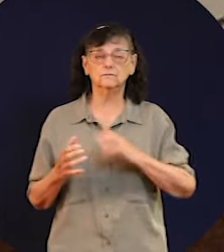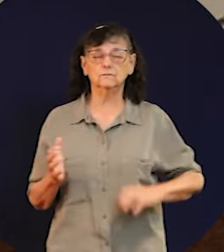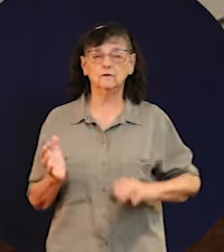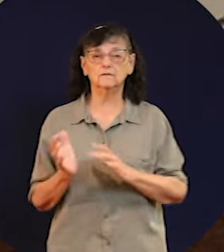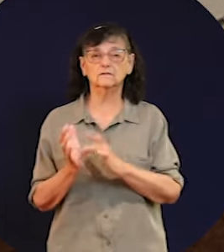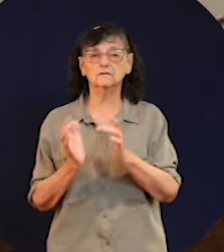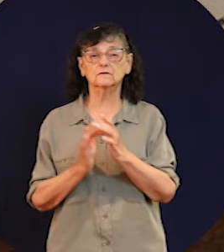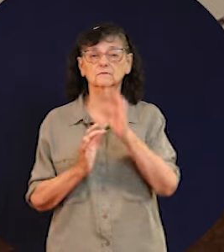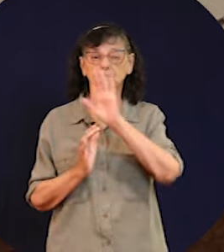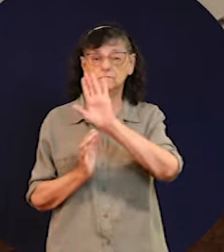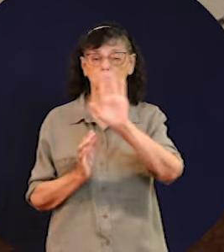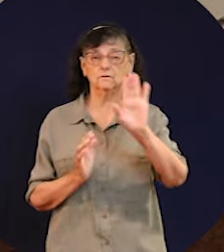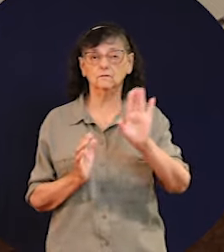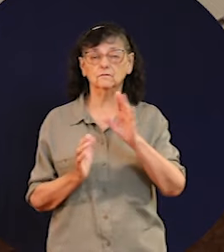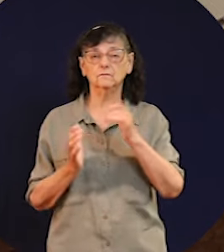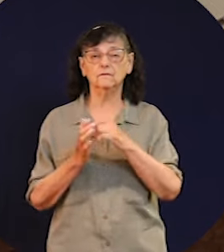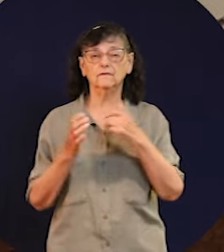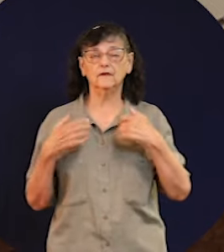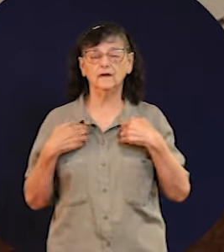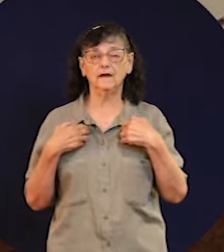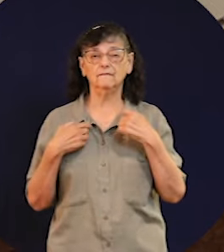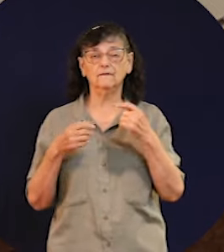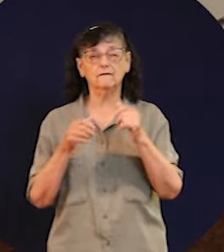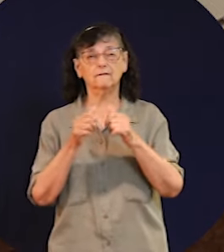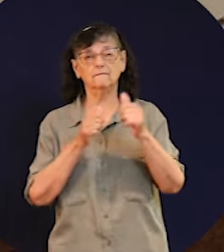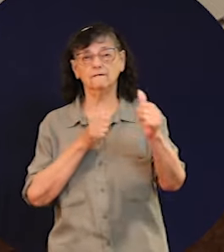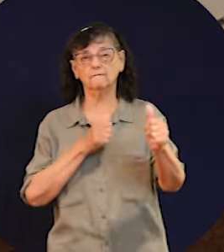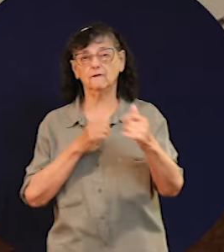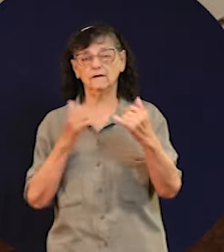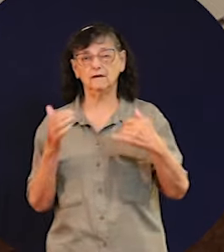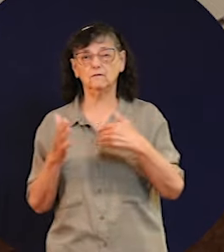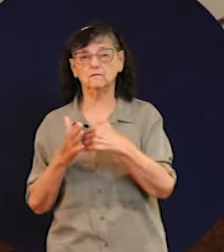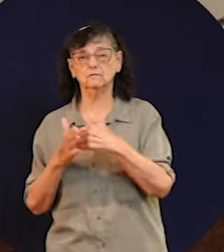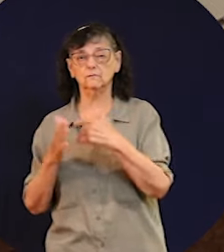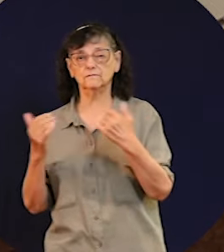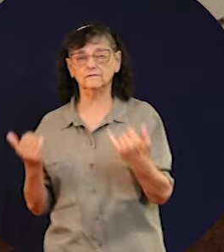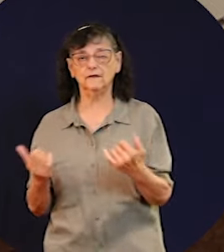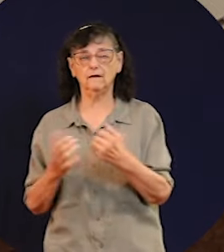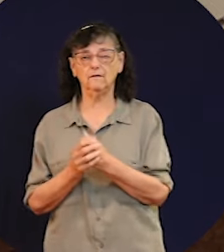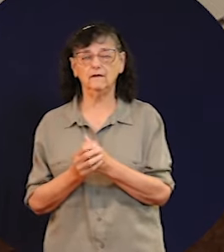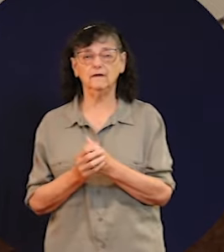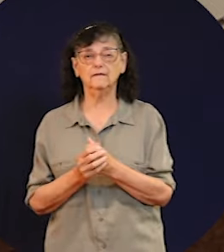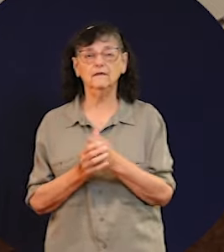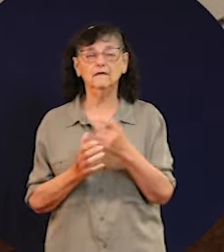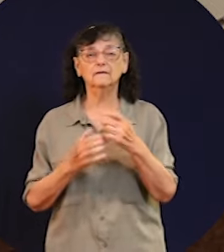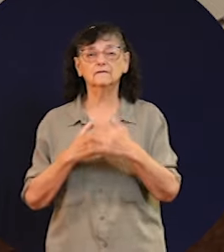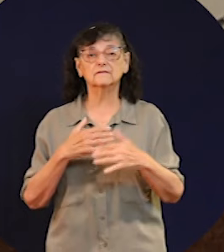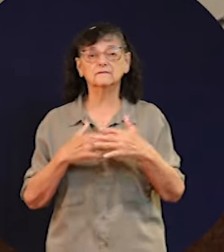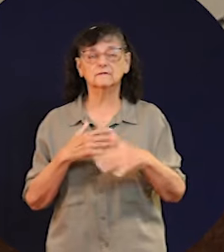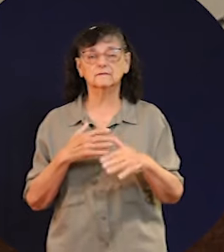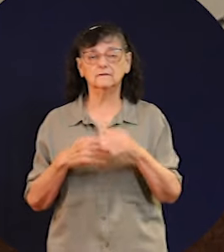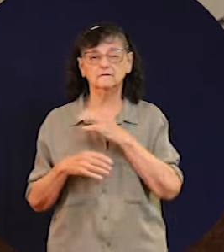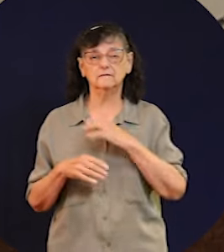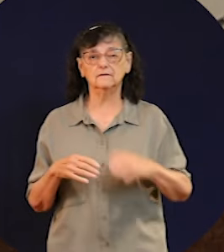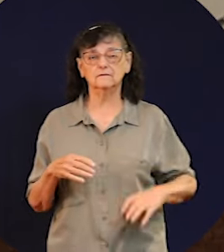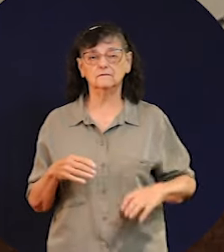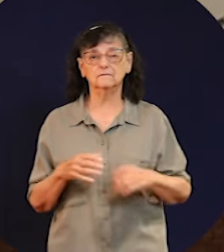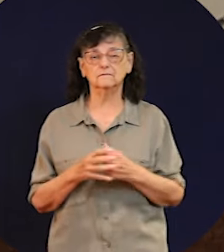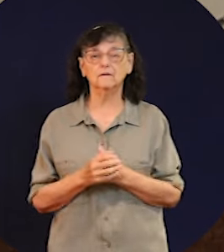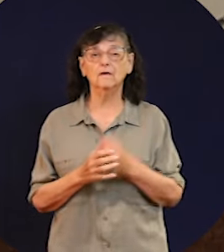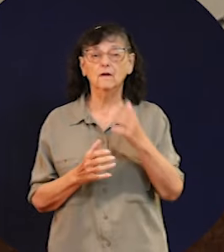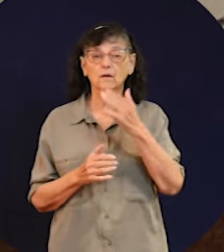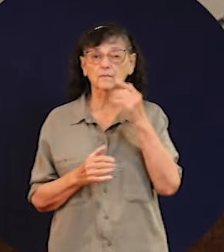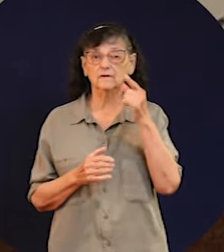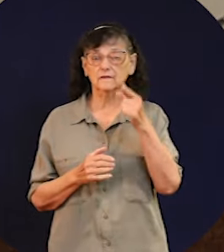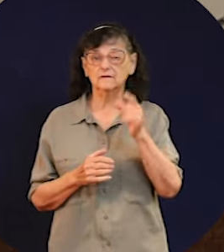Jesús, ustedes que antes estaban lejos, están cerca en virtud de la sangre de Cristo.